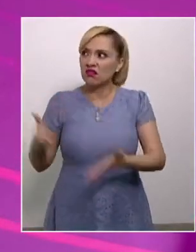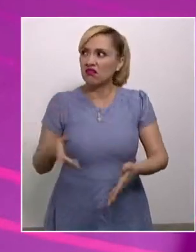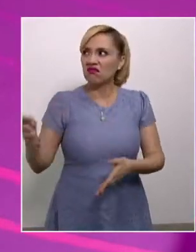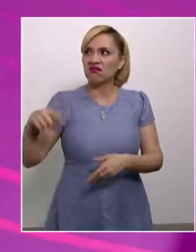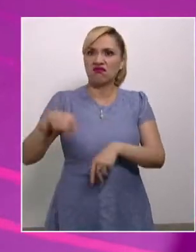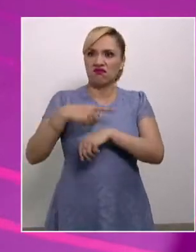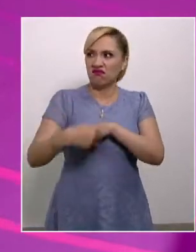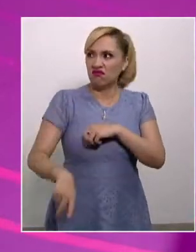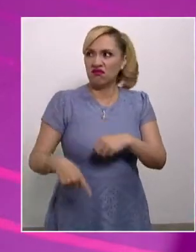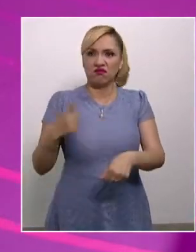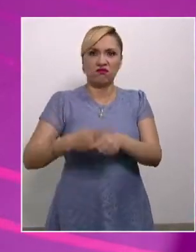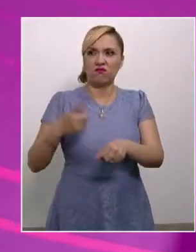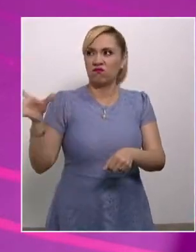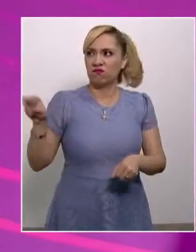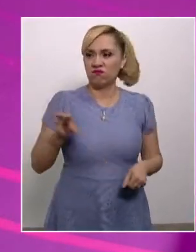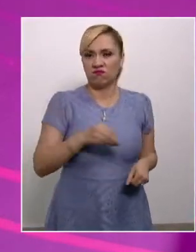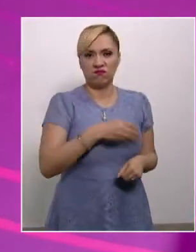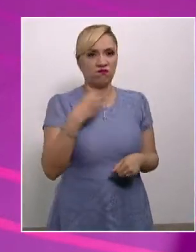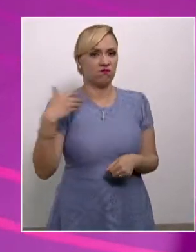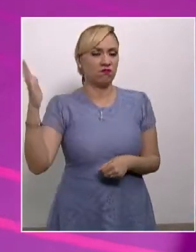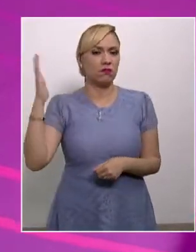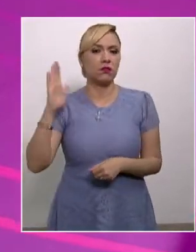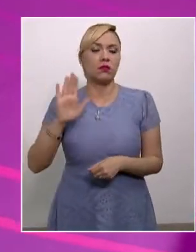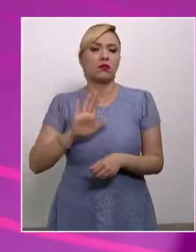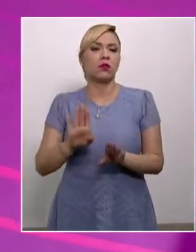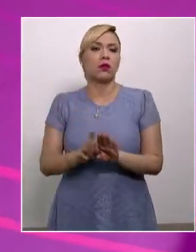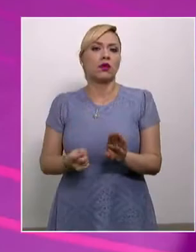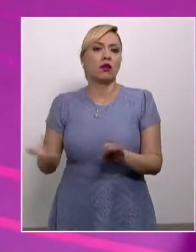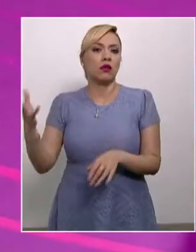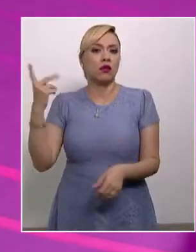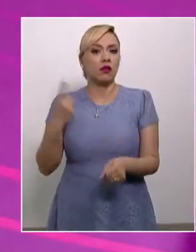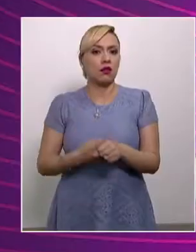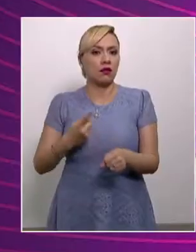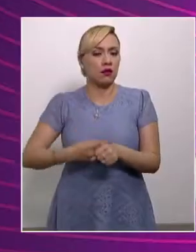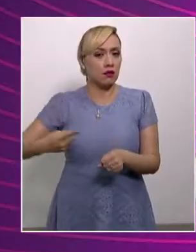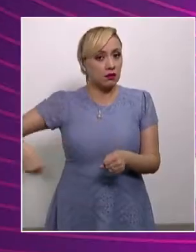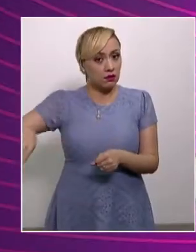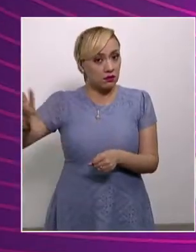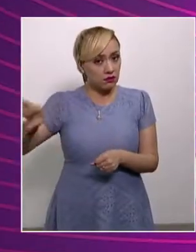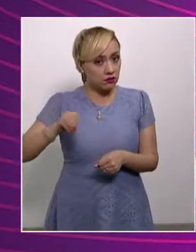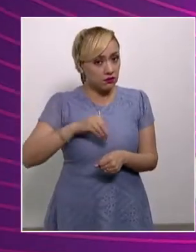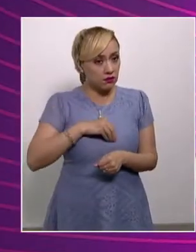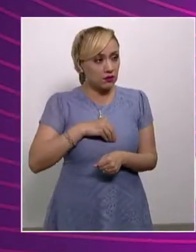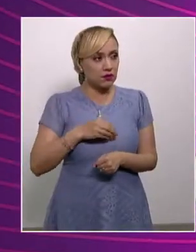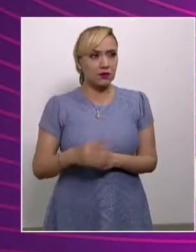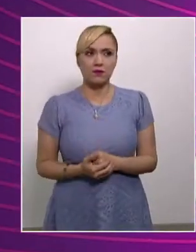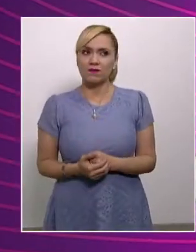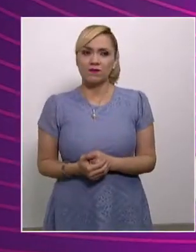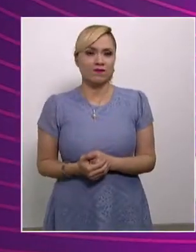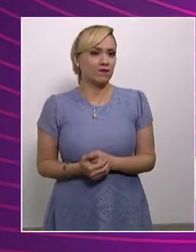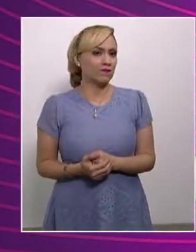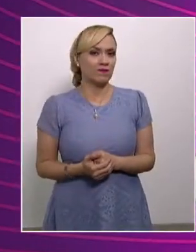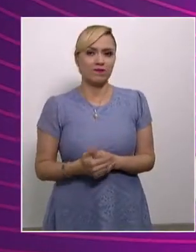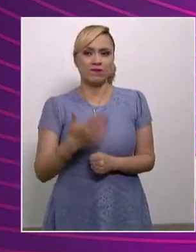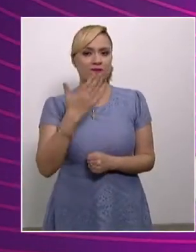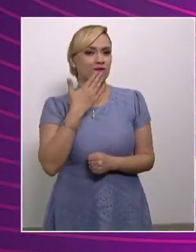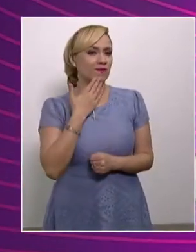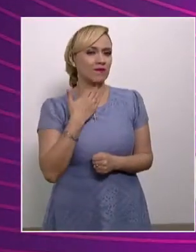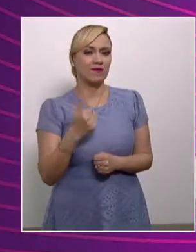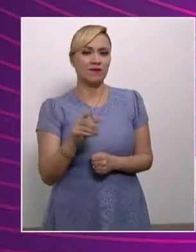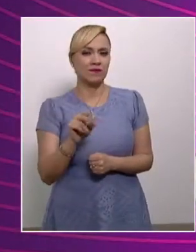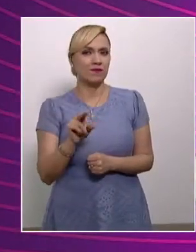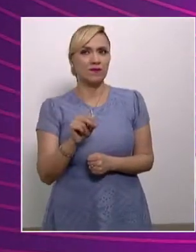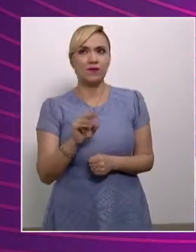de repente es desestigmatizar este proceso de las enfermedades. O sea, no hay enfermedades realmente